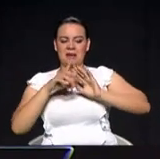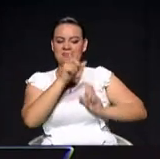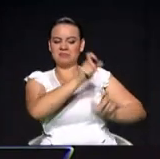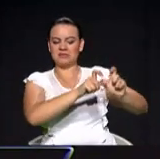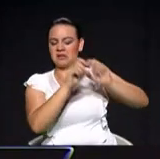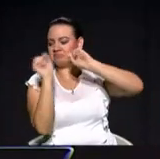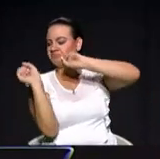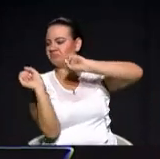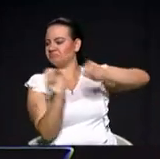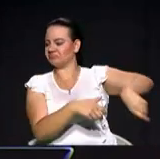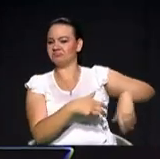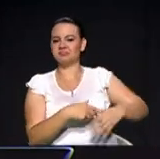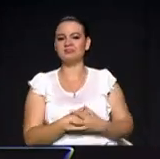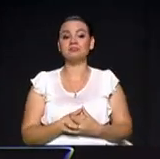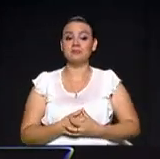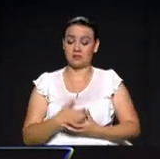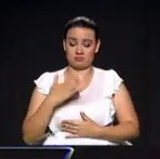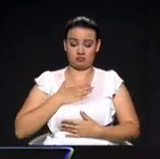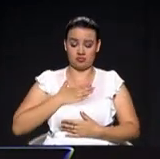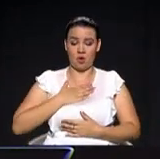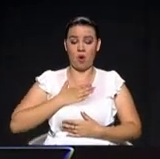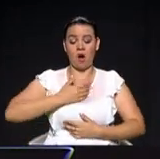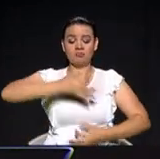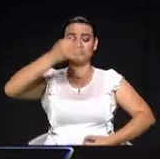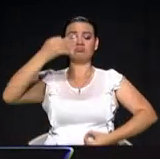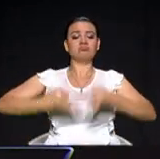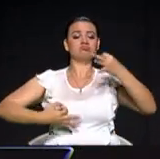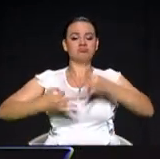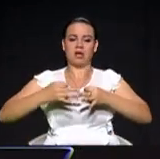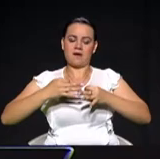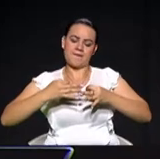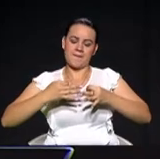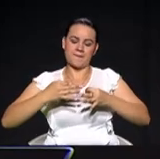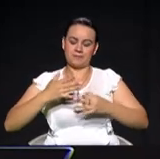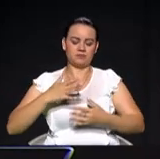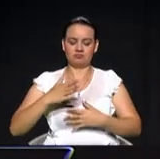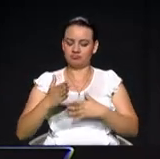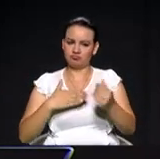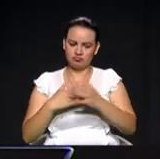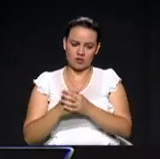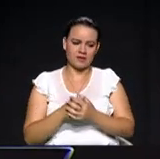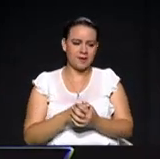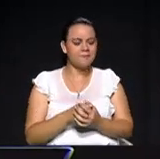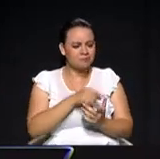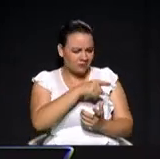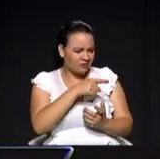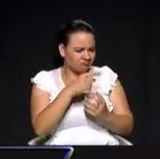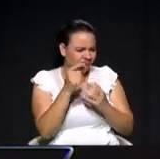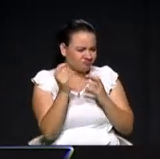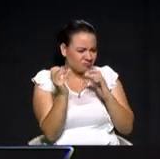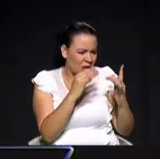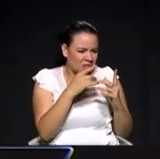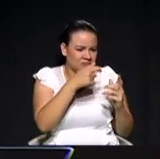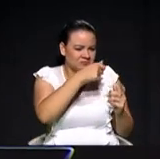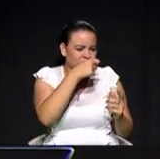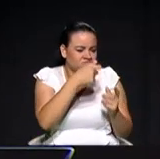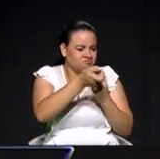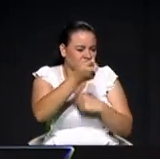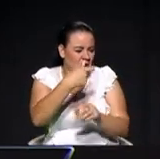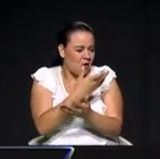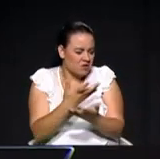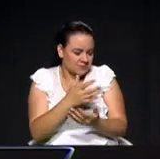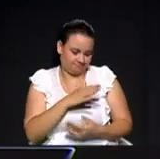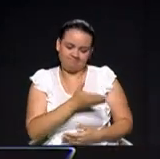juzgar no juzgo a nadie pero les vamos a dar la mano vamos a mejorar la calidad de vida de los antioqueños